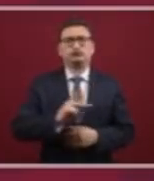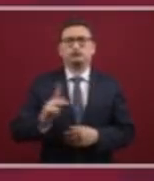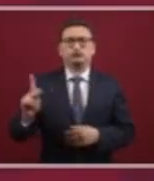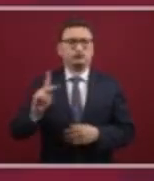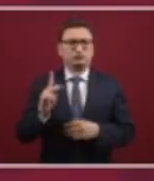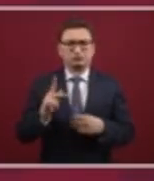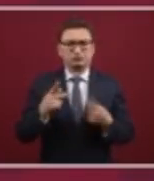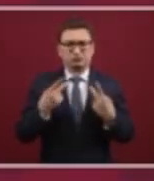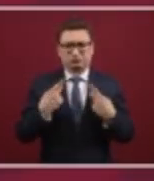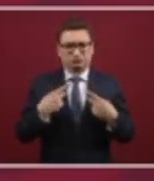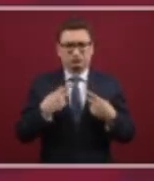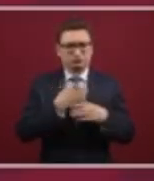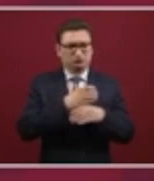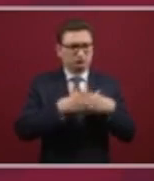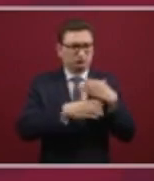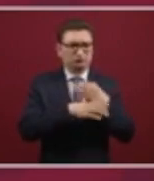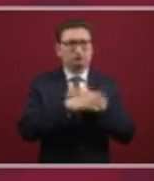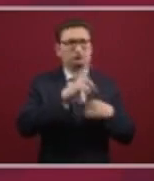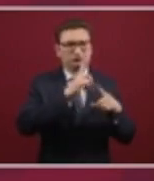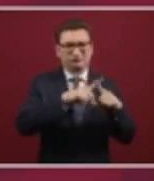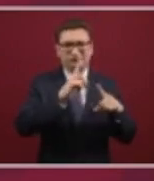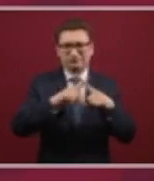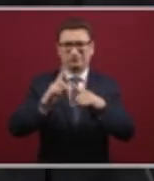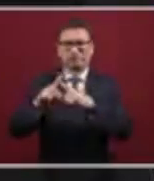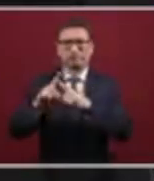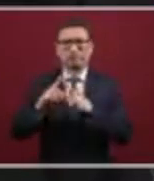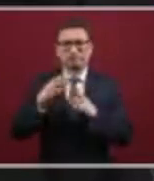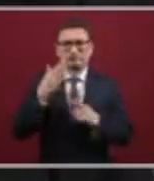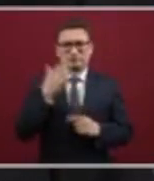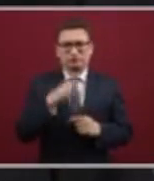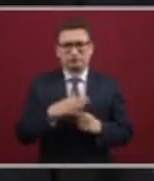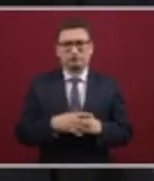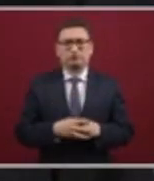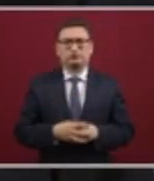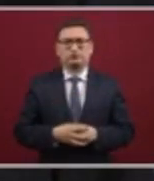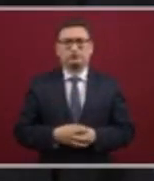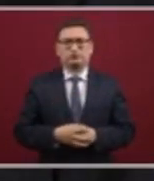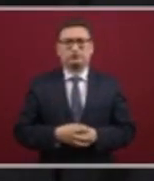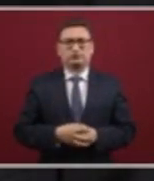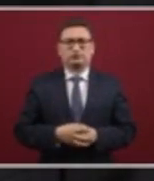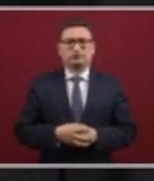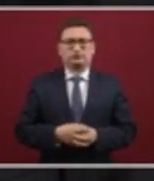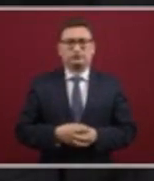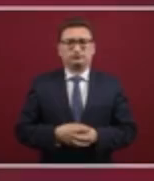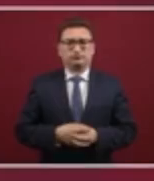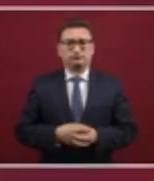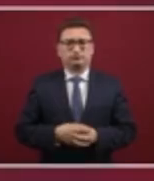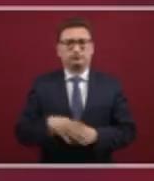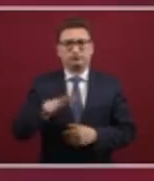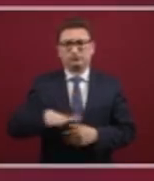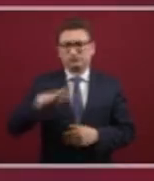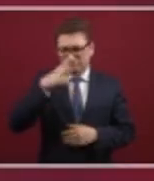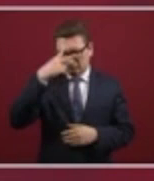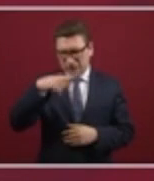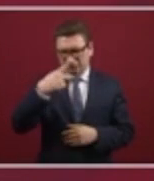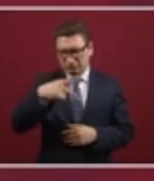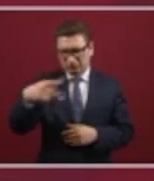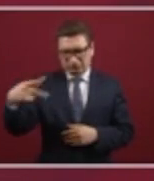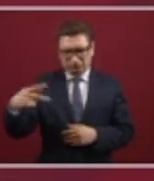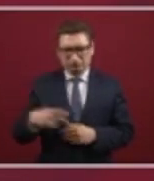los bienes de la nación, de los mexicanos,